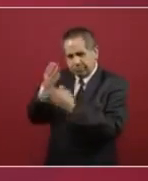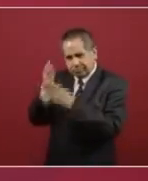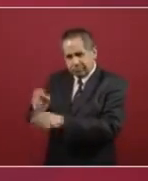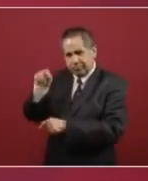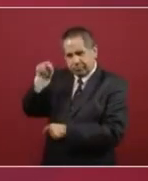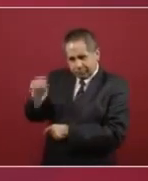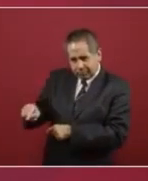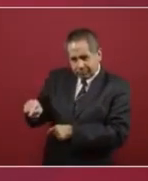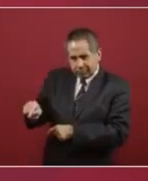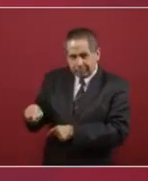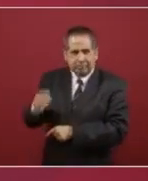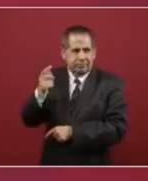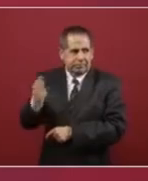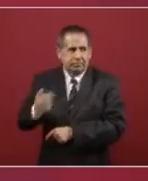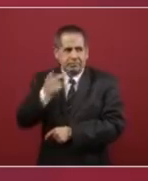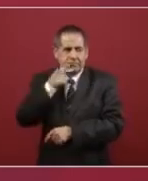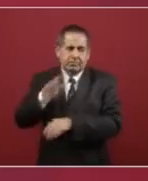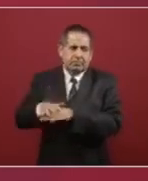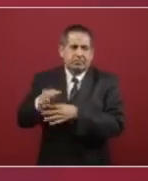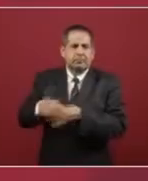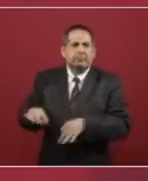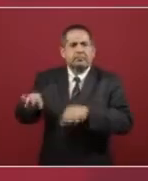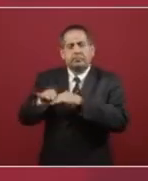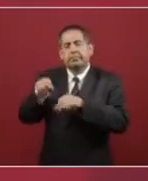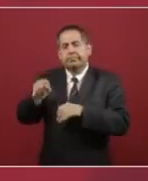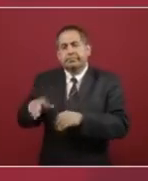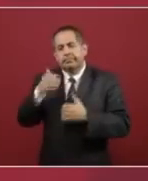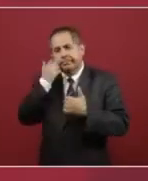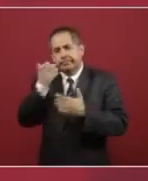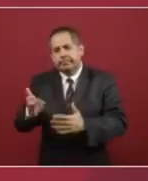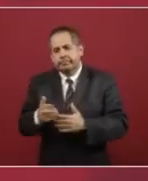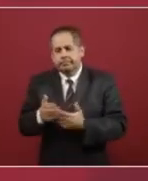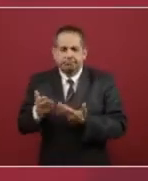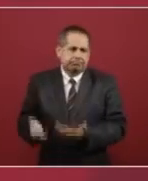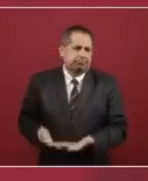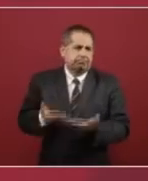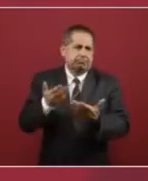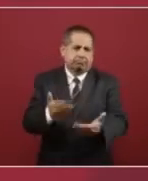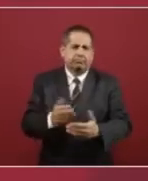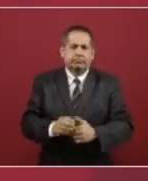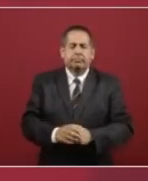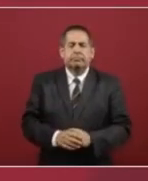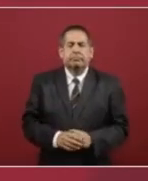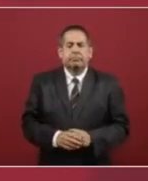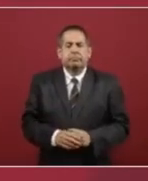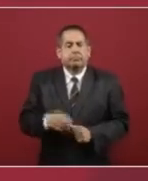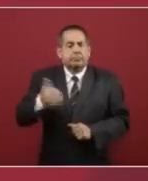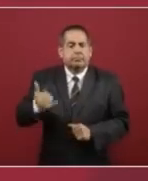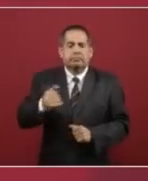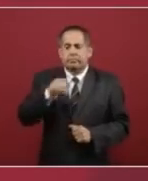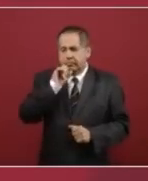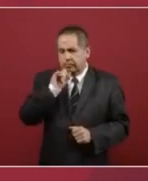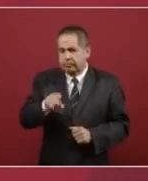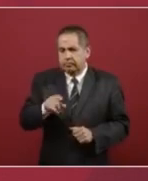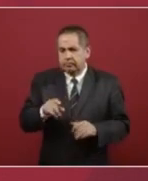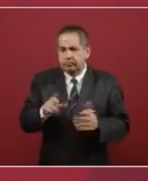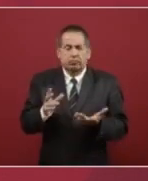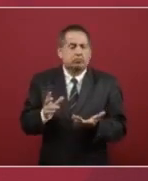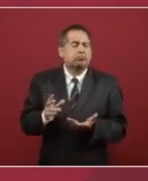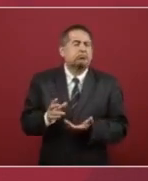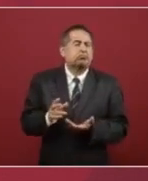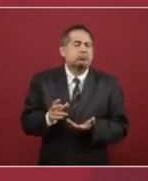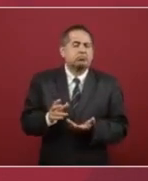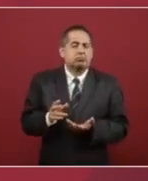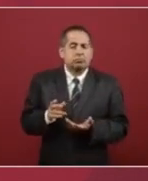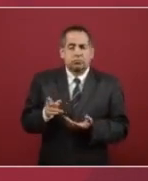Ese es un plan que nos importa plantear. Y no es contrario